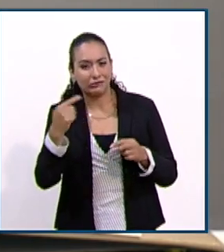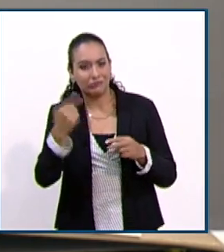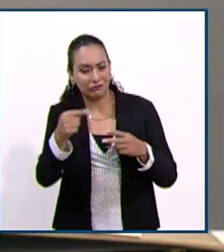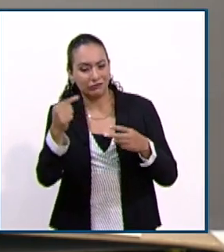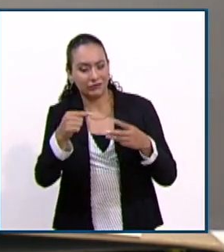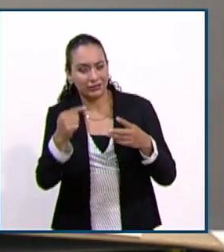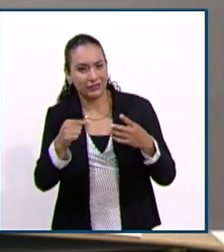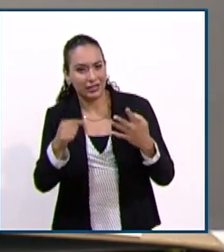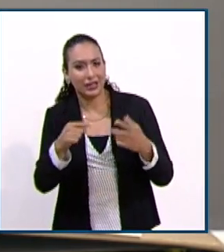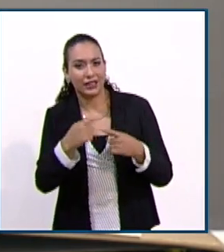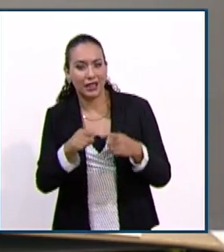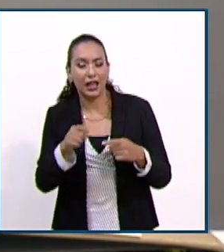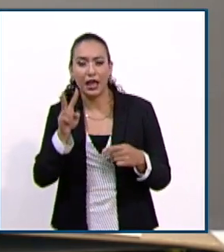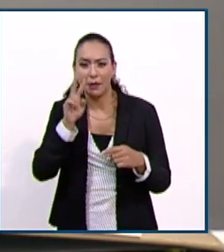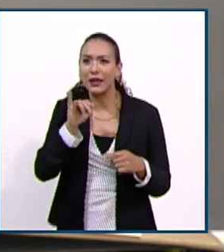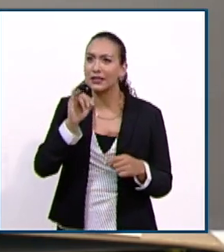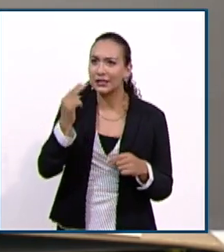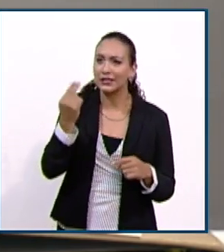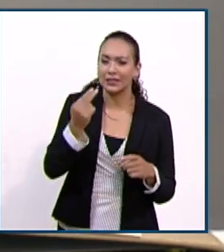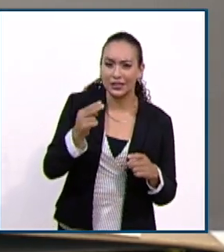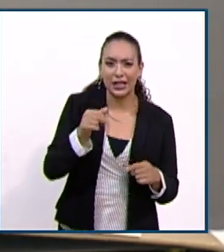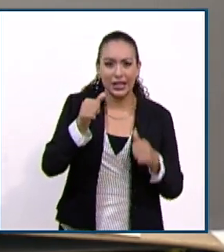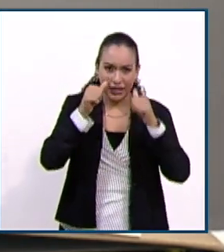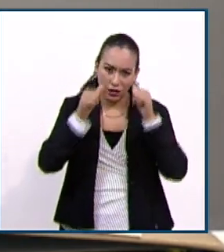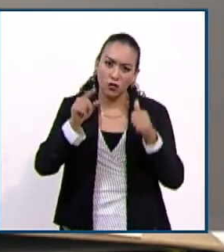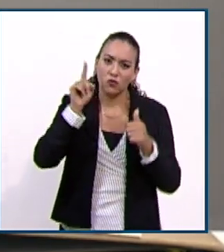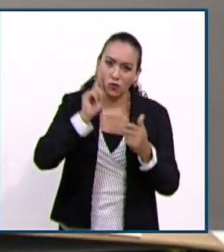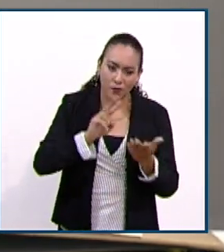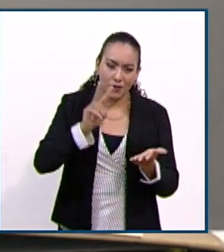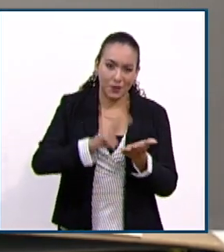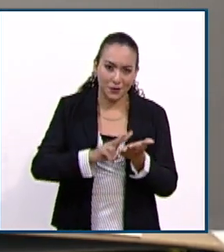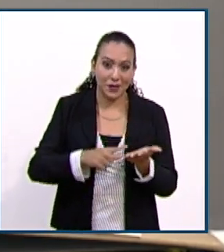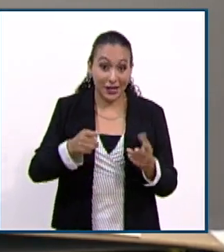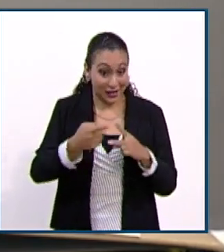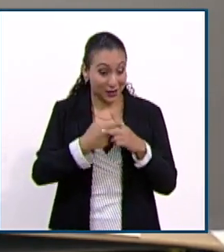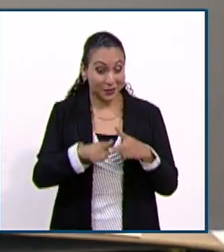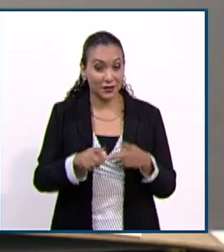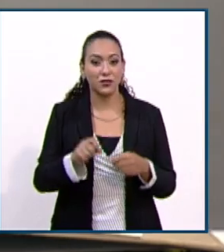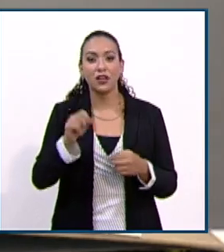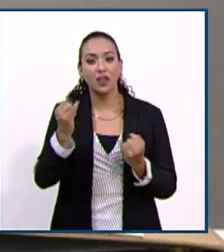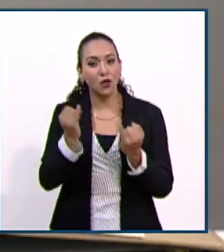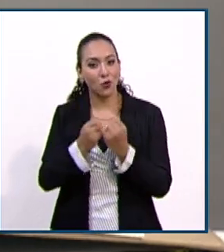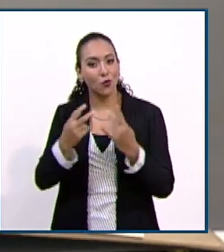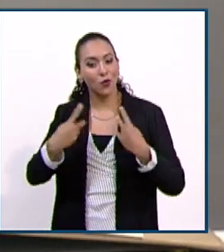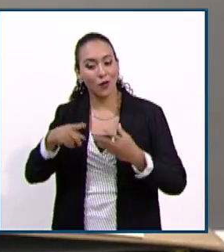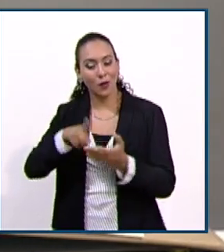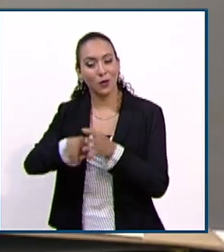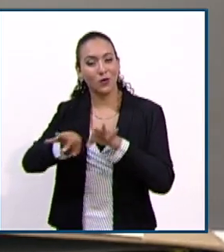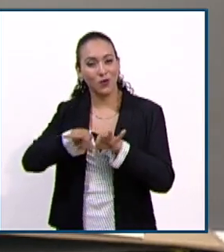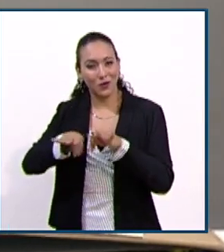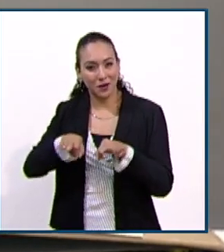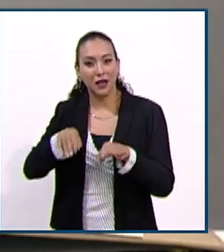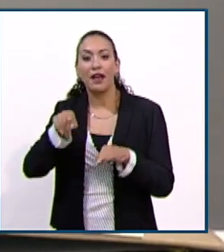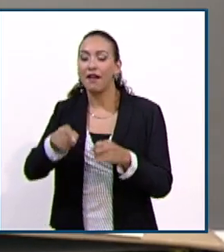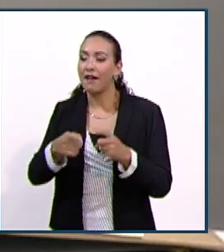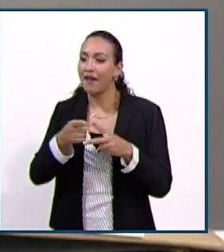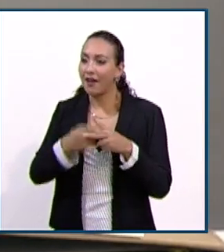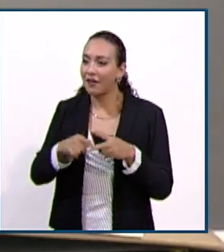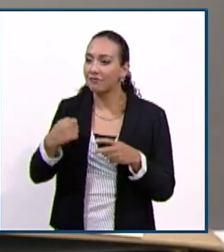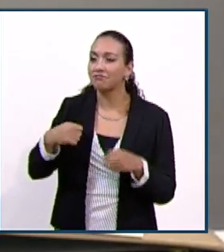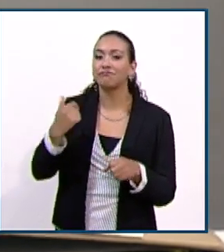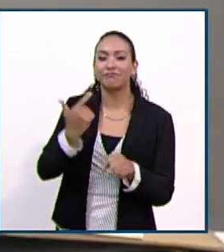esta visión de juzgar con perspectiva de género, en donde también las y los impartidores de justicia empezamos